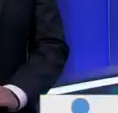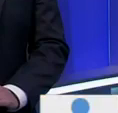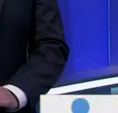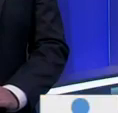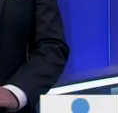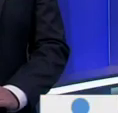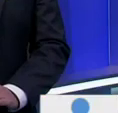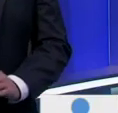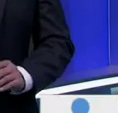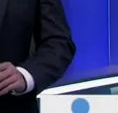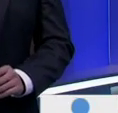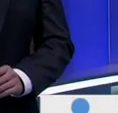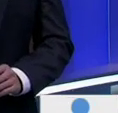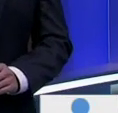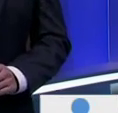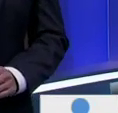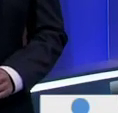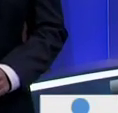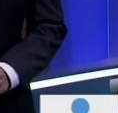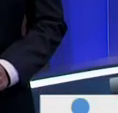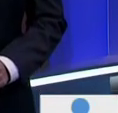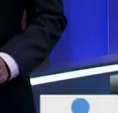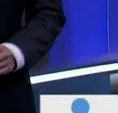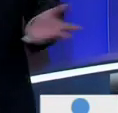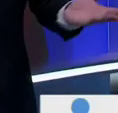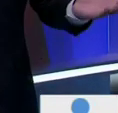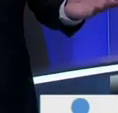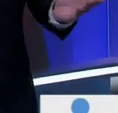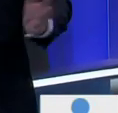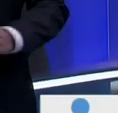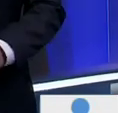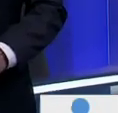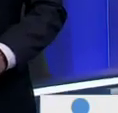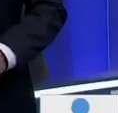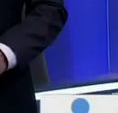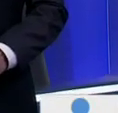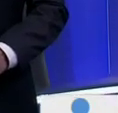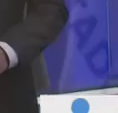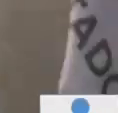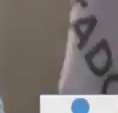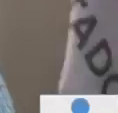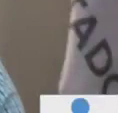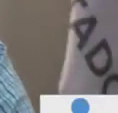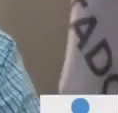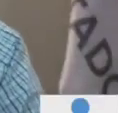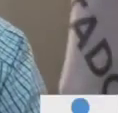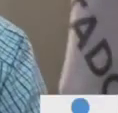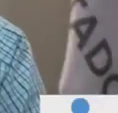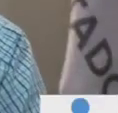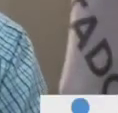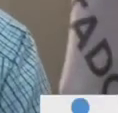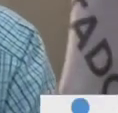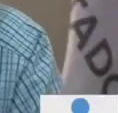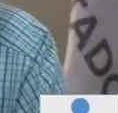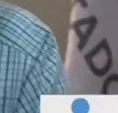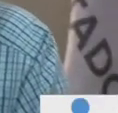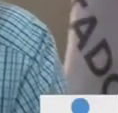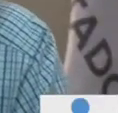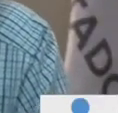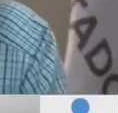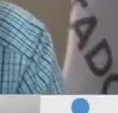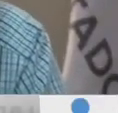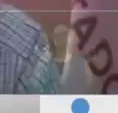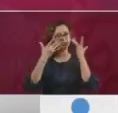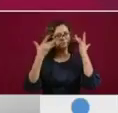qué opina al respecto oiga y sobre algún tipo de responsabilidad que pudiera haber tenido el gobernador de sinaloa quirino ordaz lópez obrador salió en